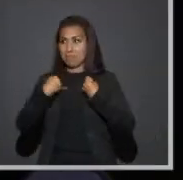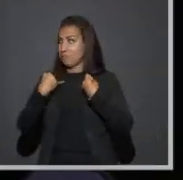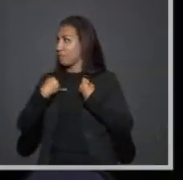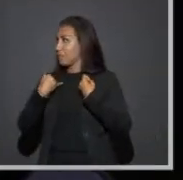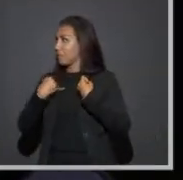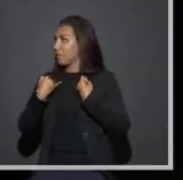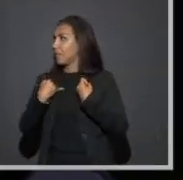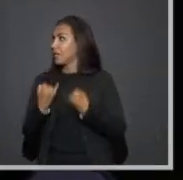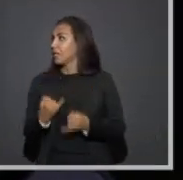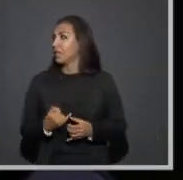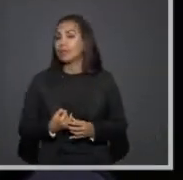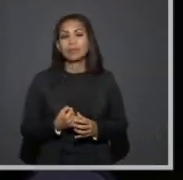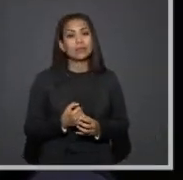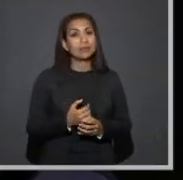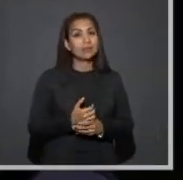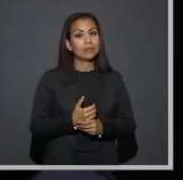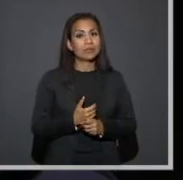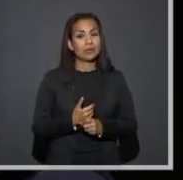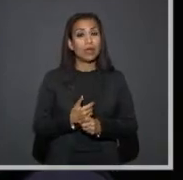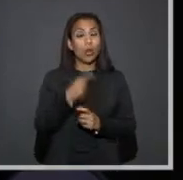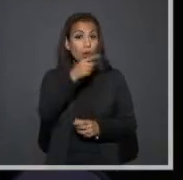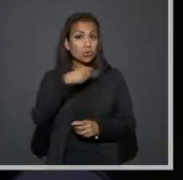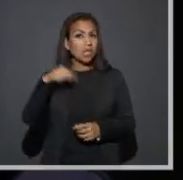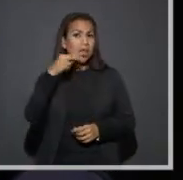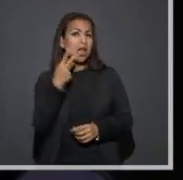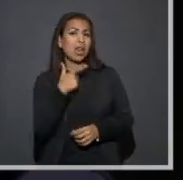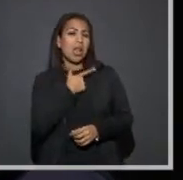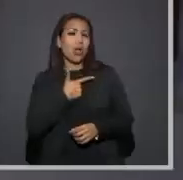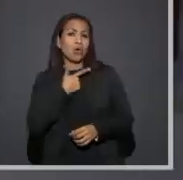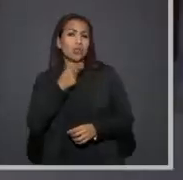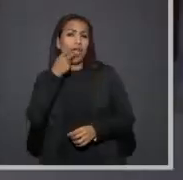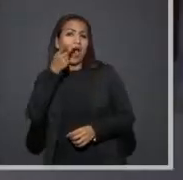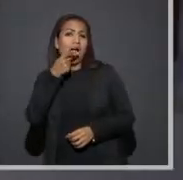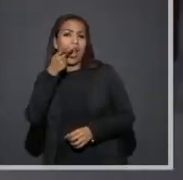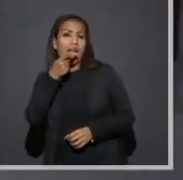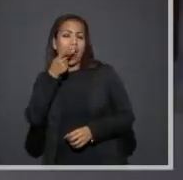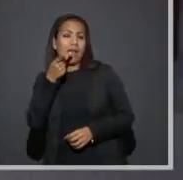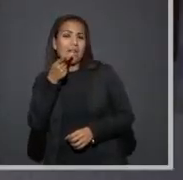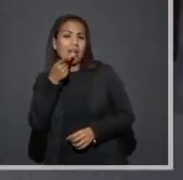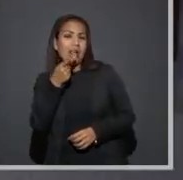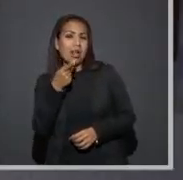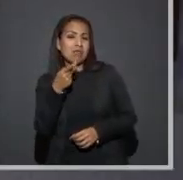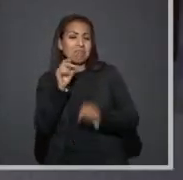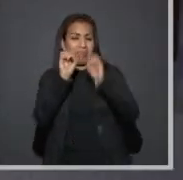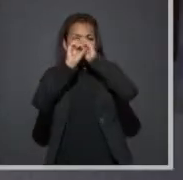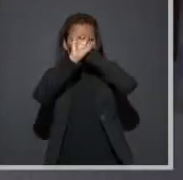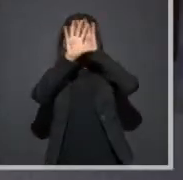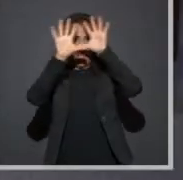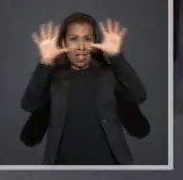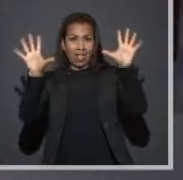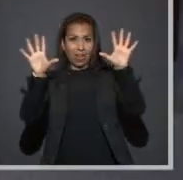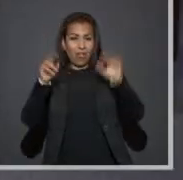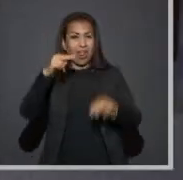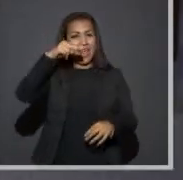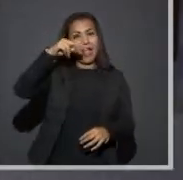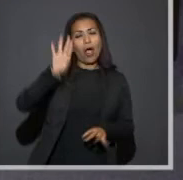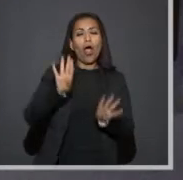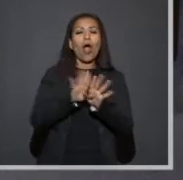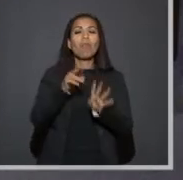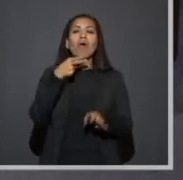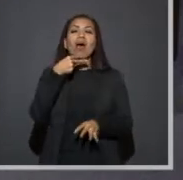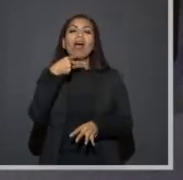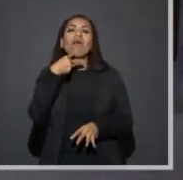ustedes les gusta que se hable, como se dice, con claridad? Definitivo. La neta del planeta.